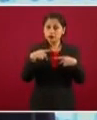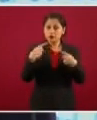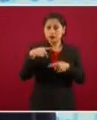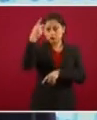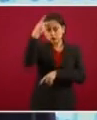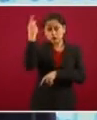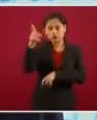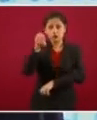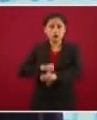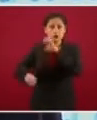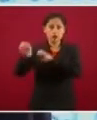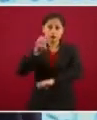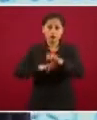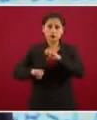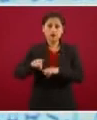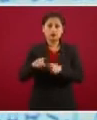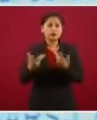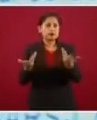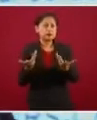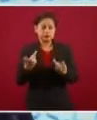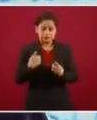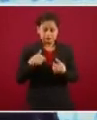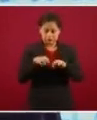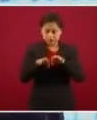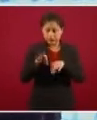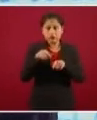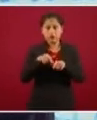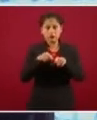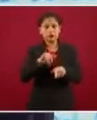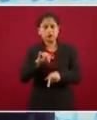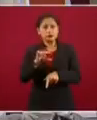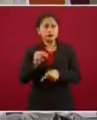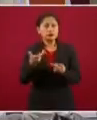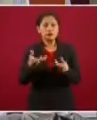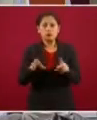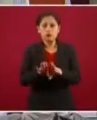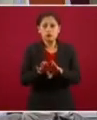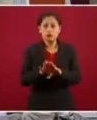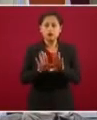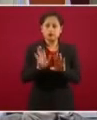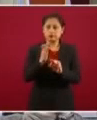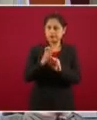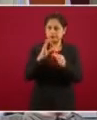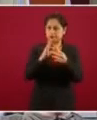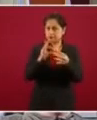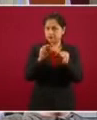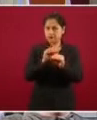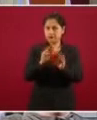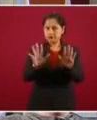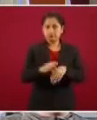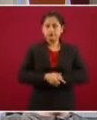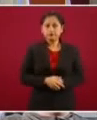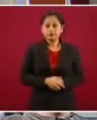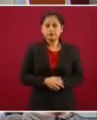empresarias tienen inquietudes de saber con claridad cuáles son las actividades que están excluidas.